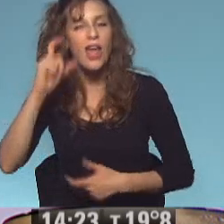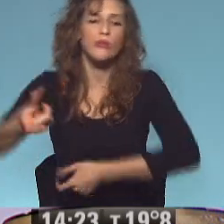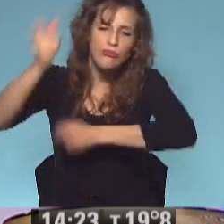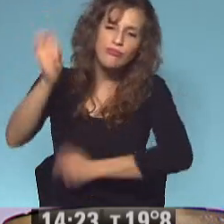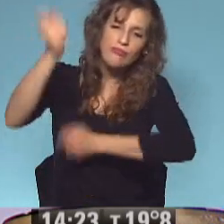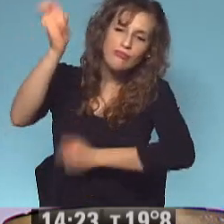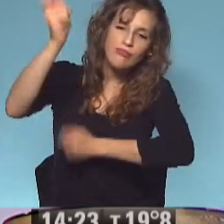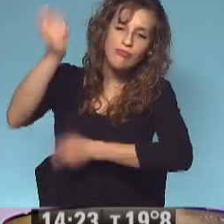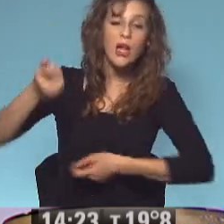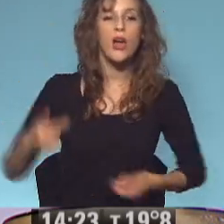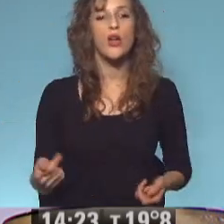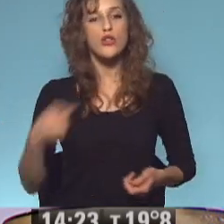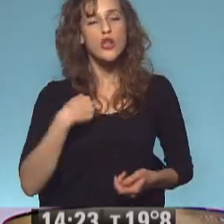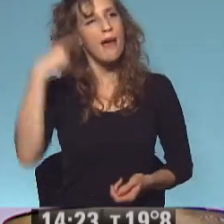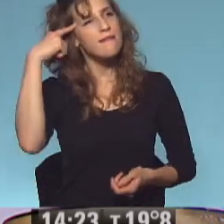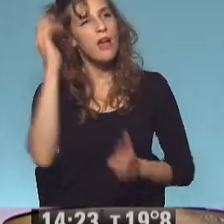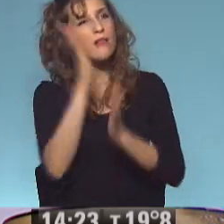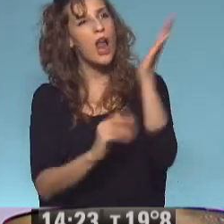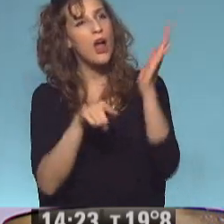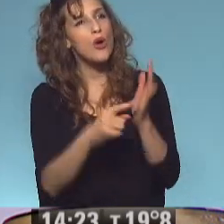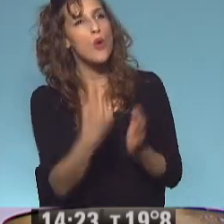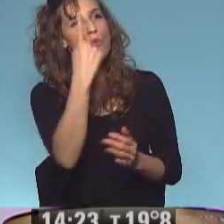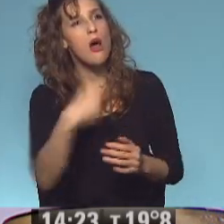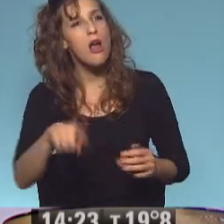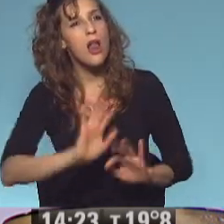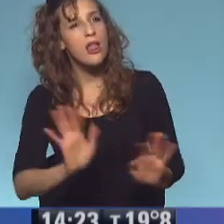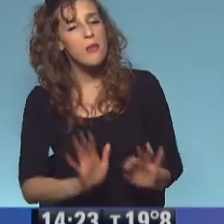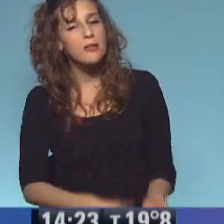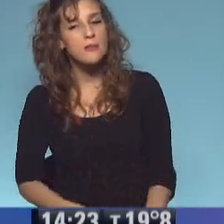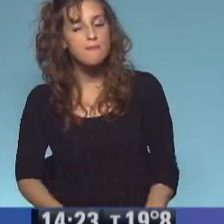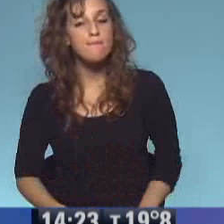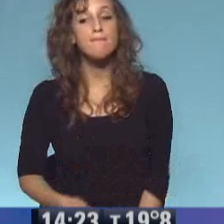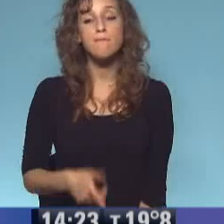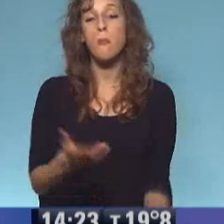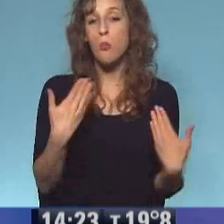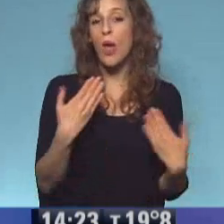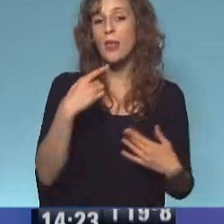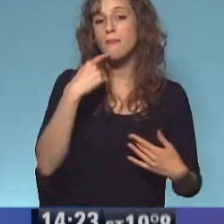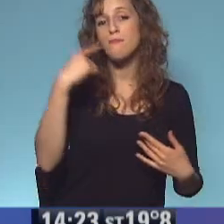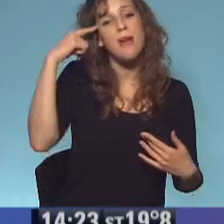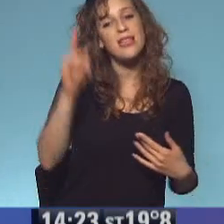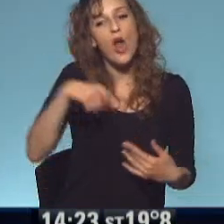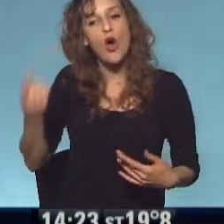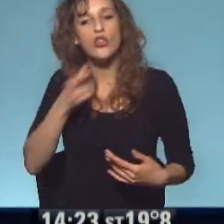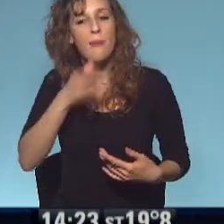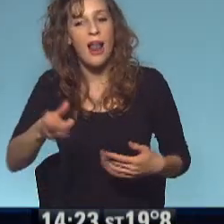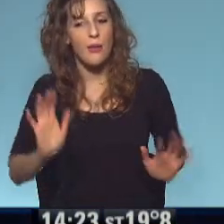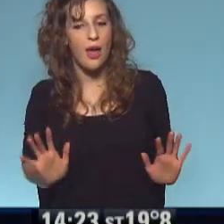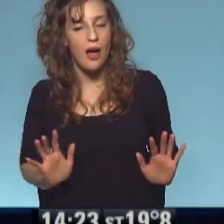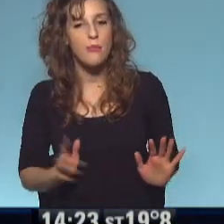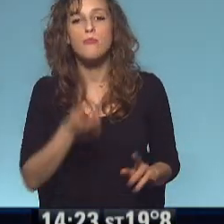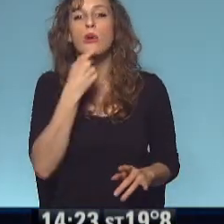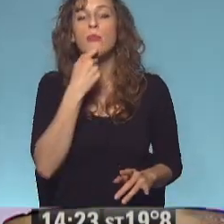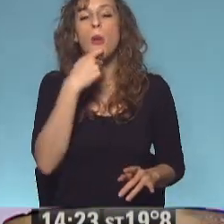blanco. Estoy pensando todo blanco de un solo color y de muchos colores. Y podemos pensar palabras de otro color, capaz, de un solo color. Por ejemplo,